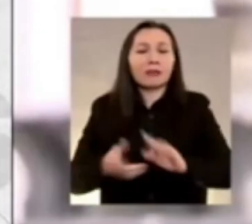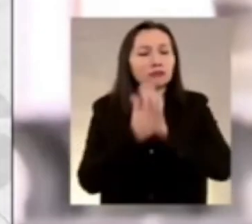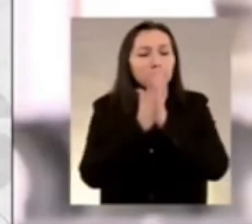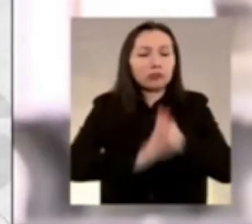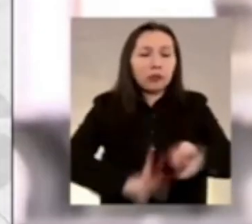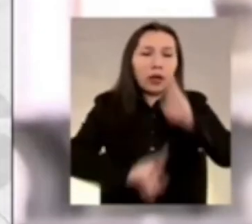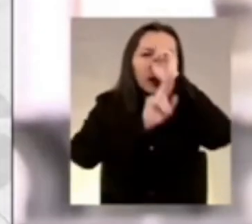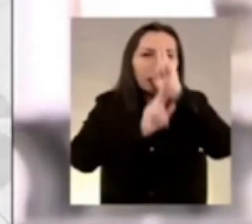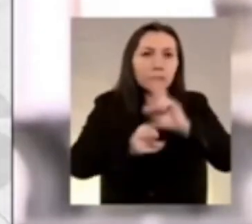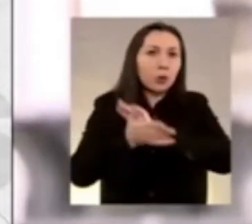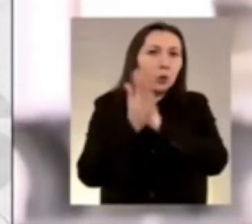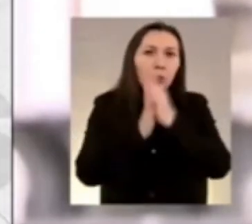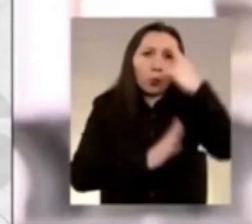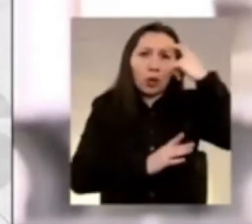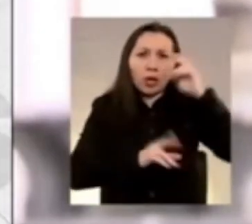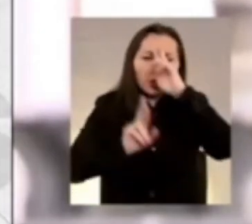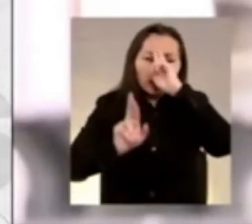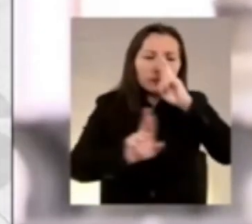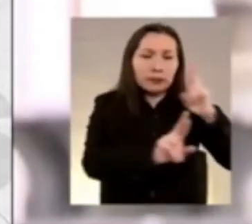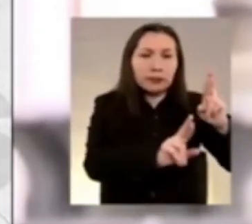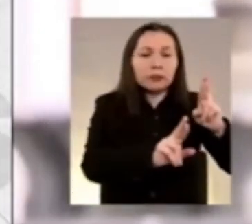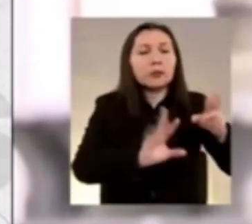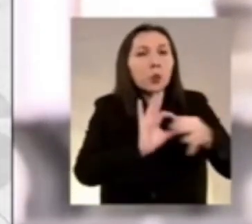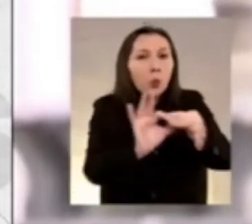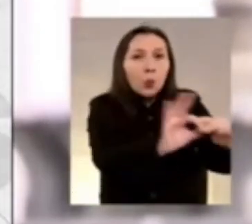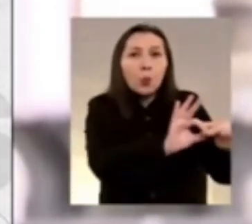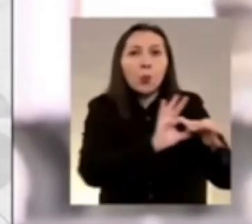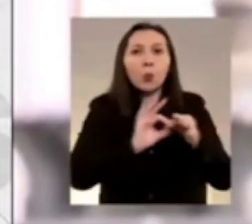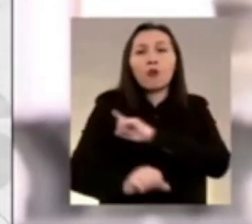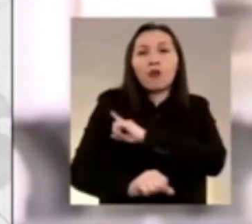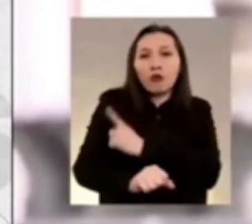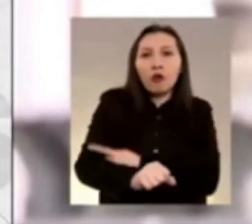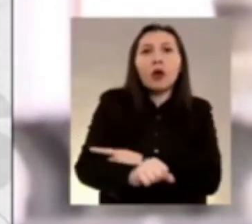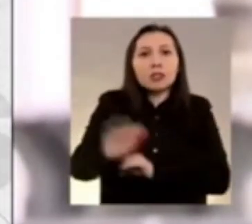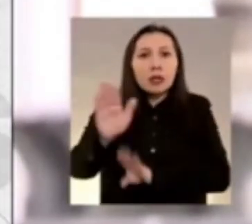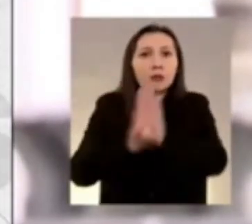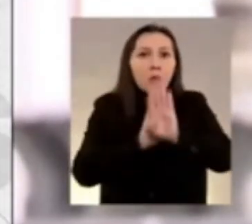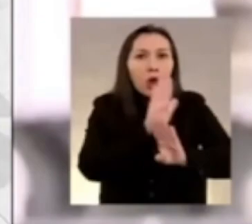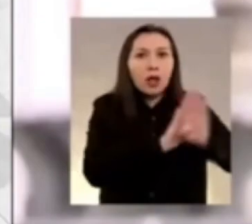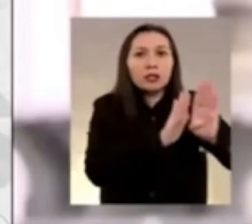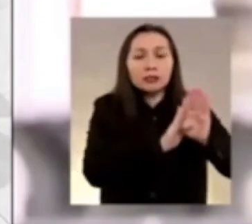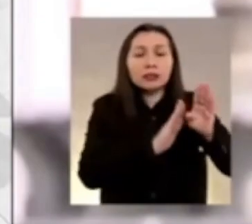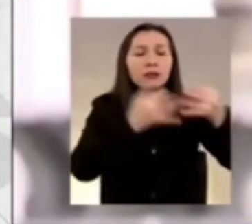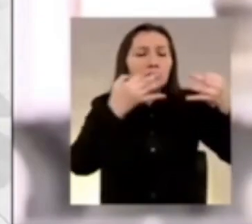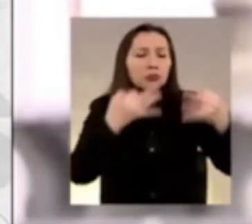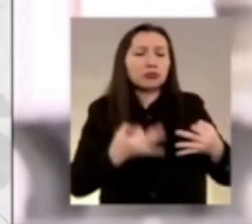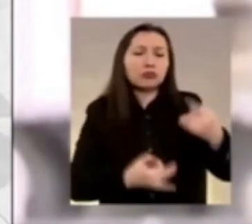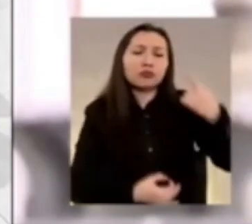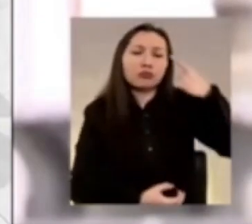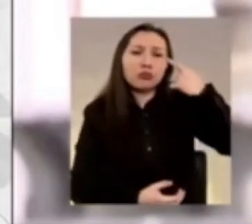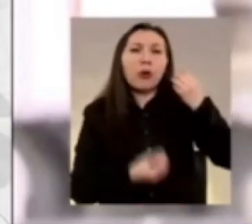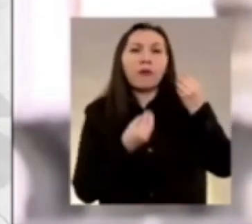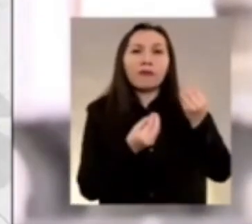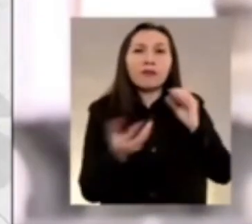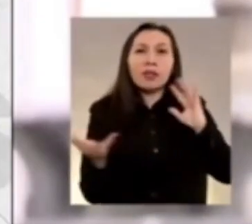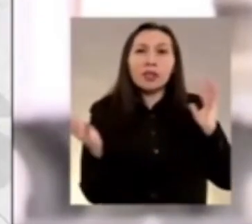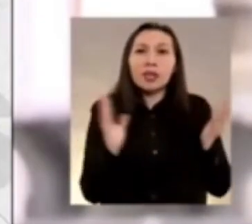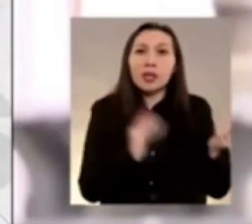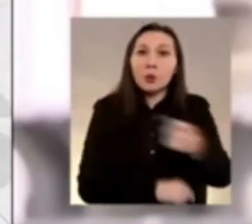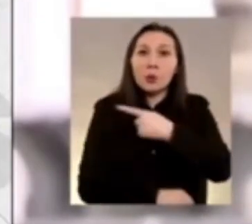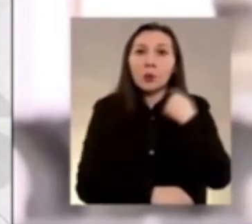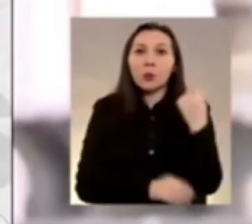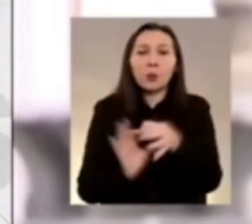total respeto a todas las creencias. Logró la unidad de las fuerzas progresistas. Estaba seguro que el bienestar